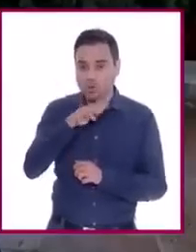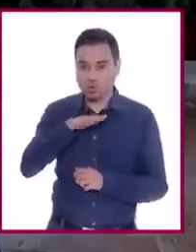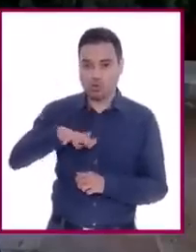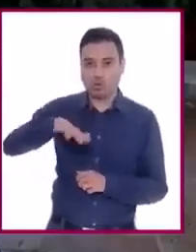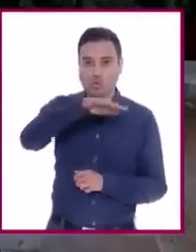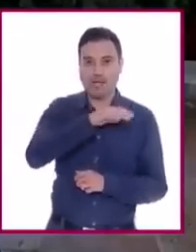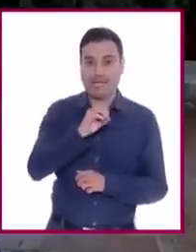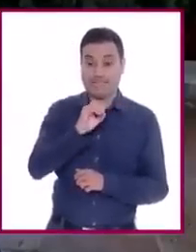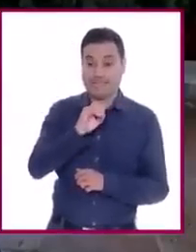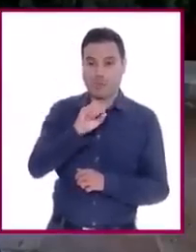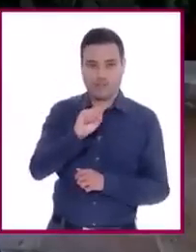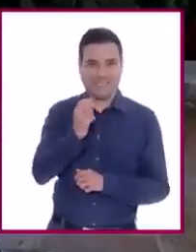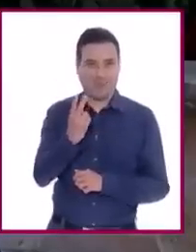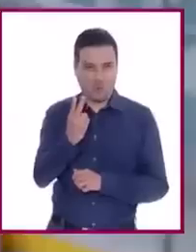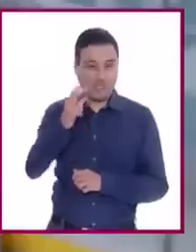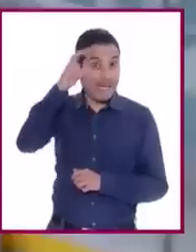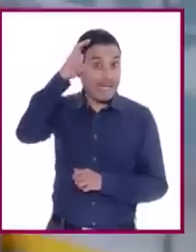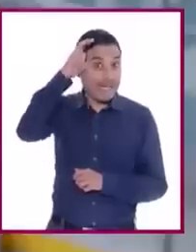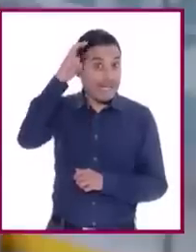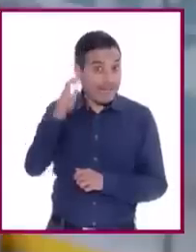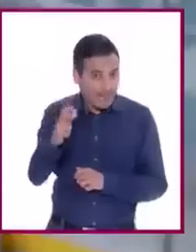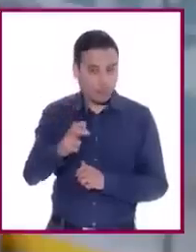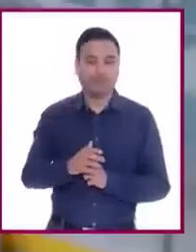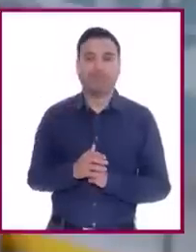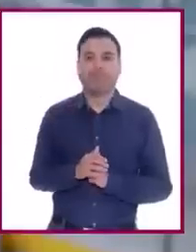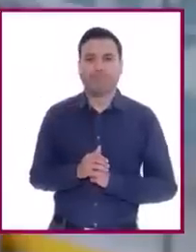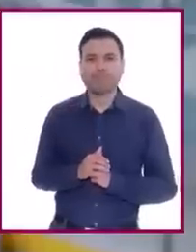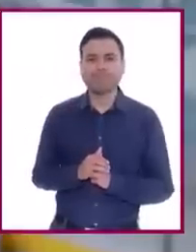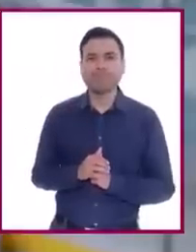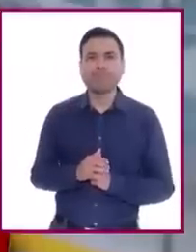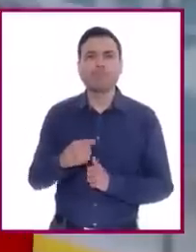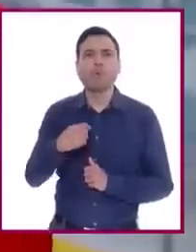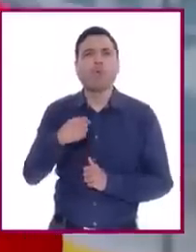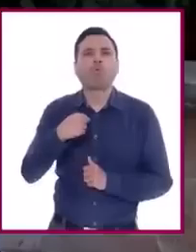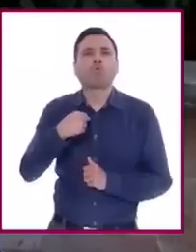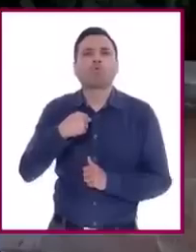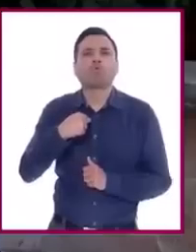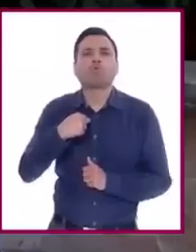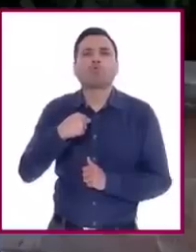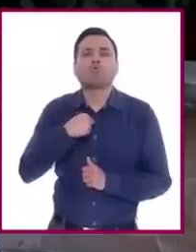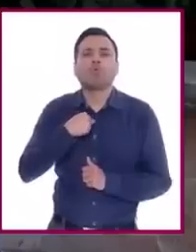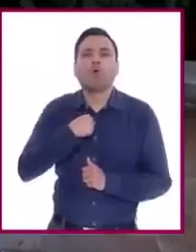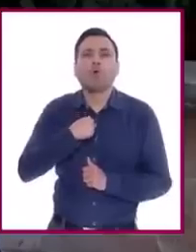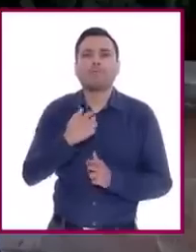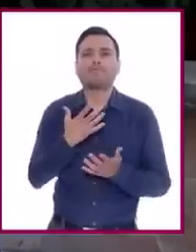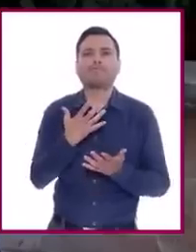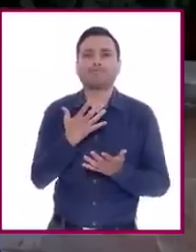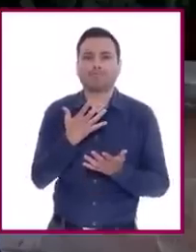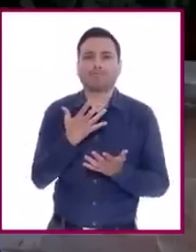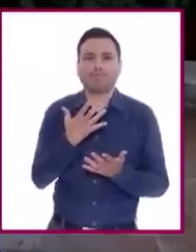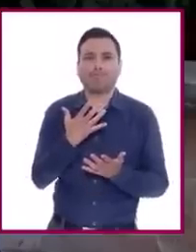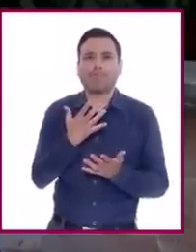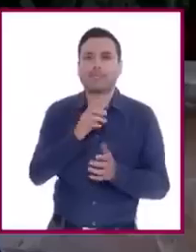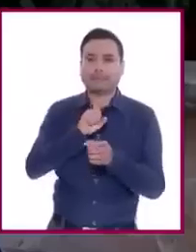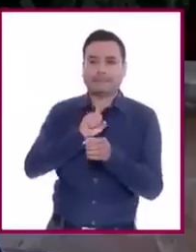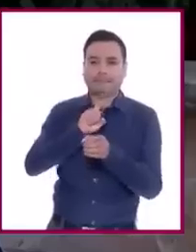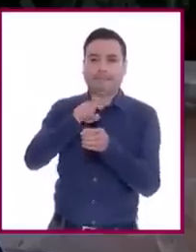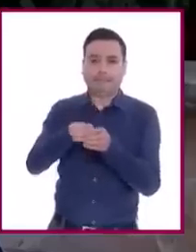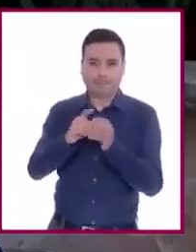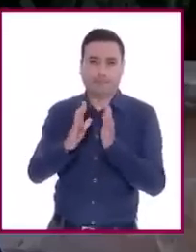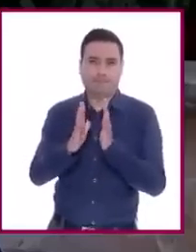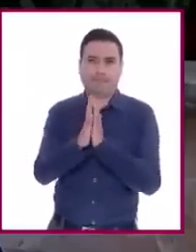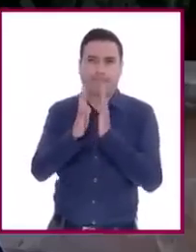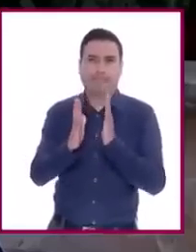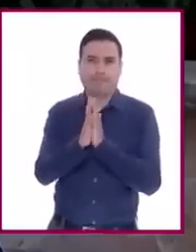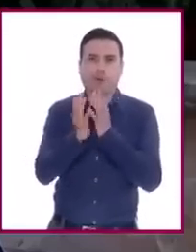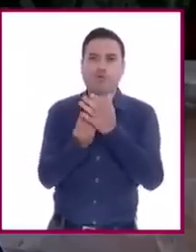en tlahuelilpan Hidalgo los motivos que me llevaron a participar en la creación de los nuevos libros